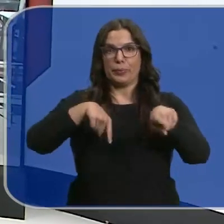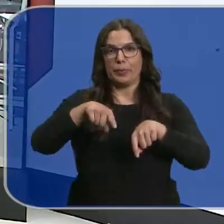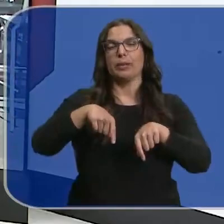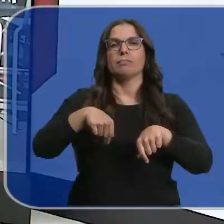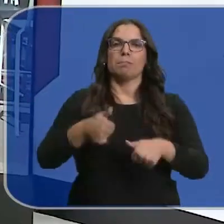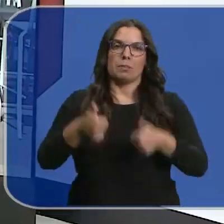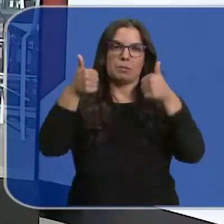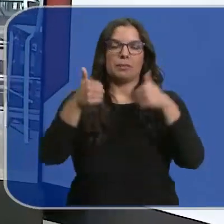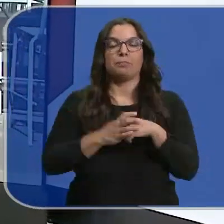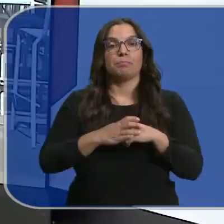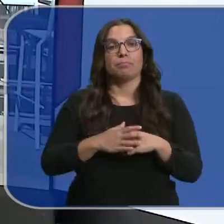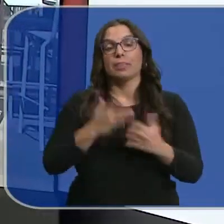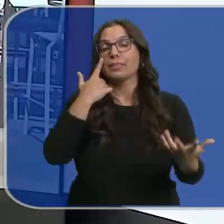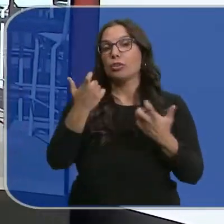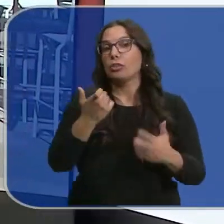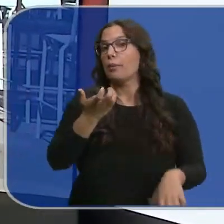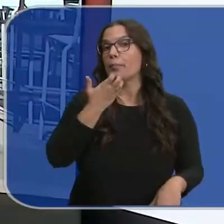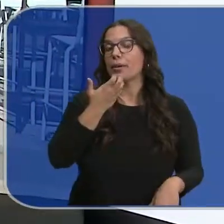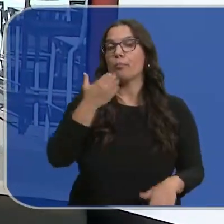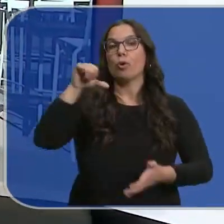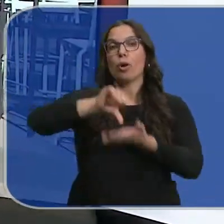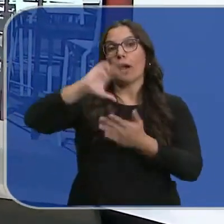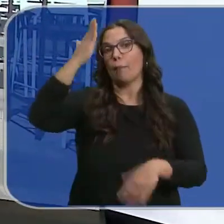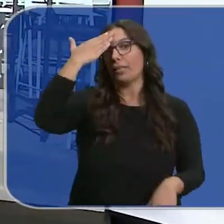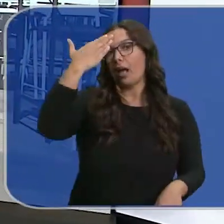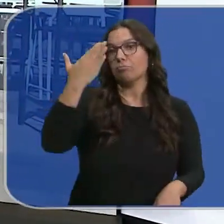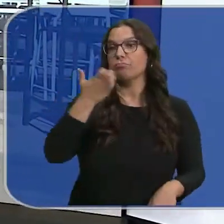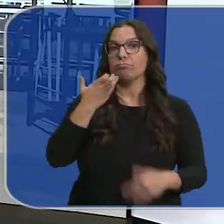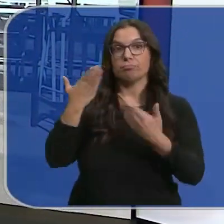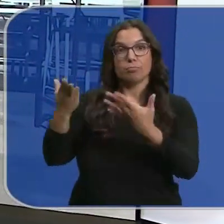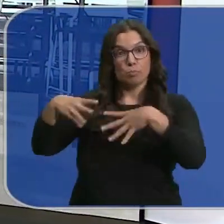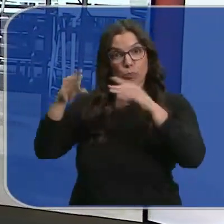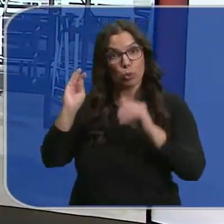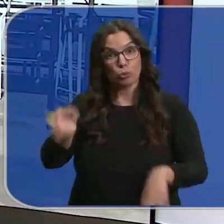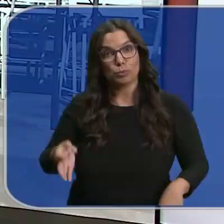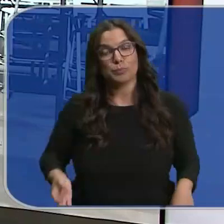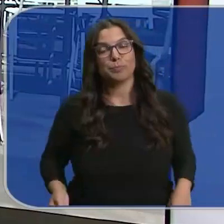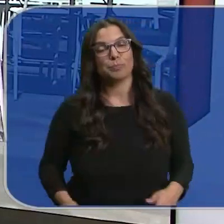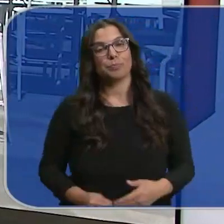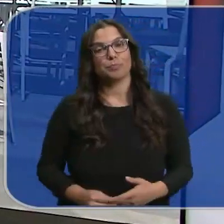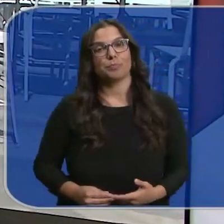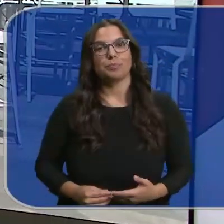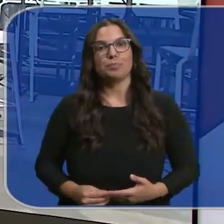denso. Álvaro Peinado, todo esto se nota en capitales de provincias como Burgos, donde tú te encuentras.